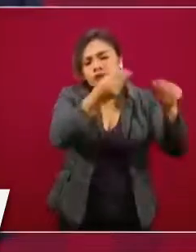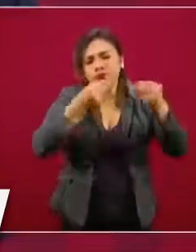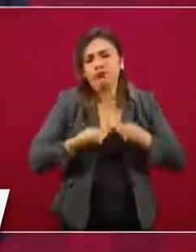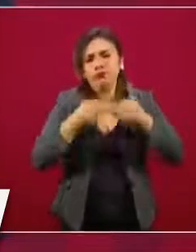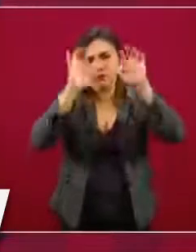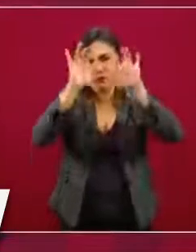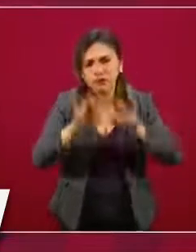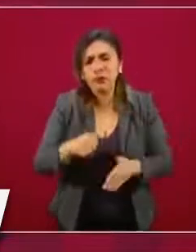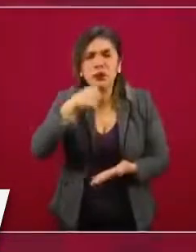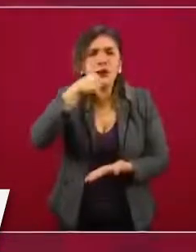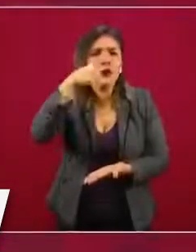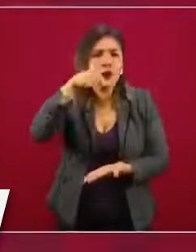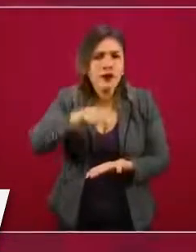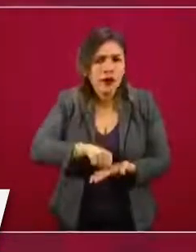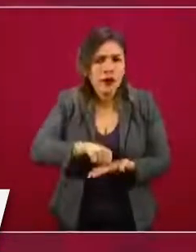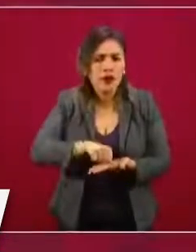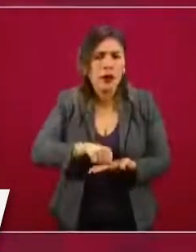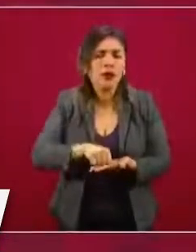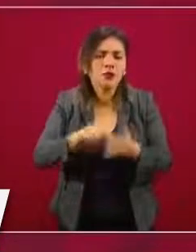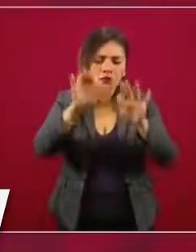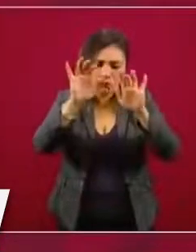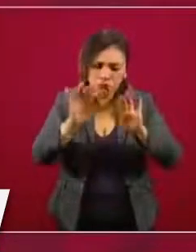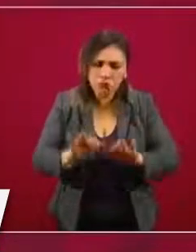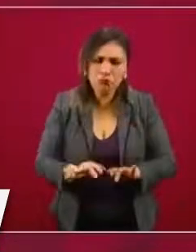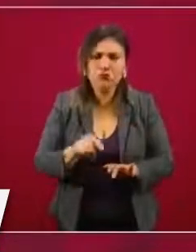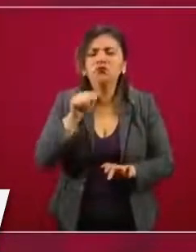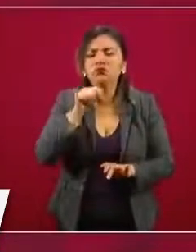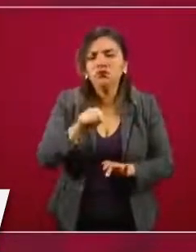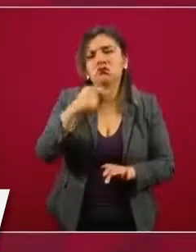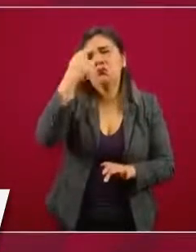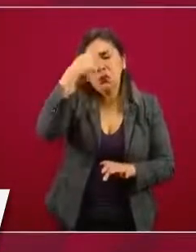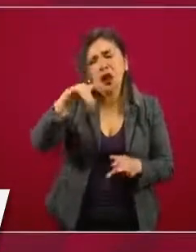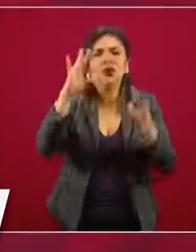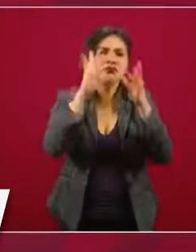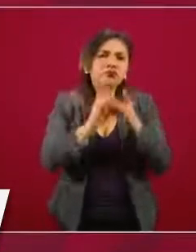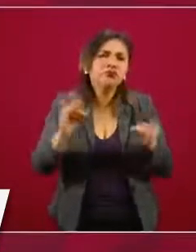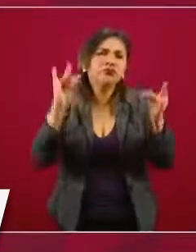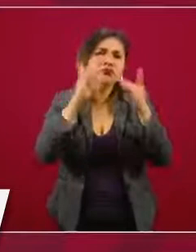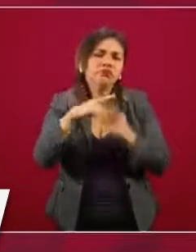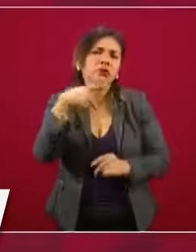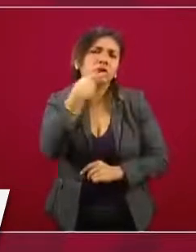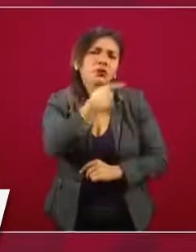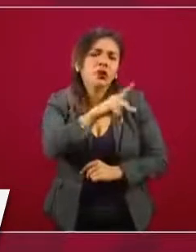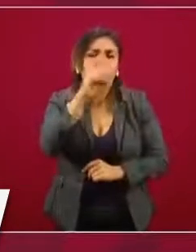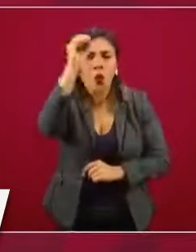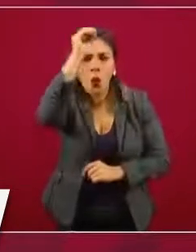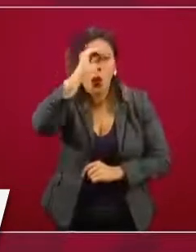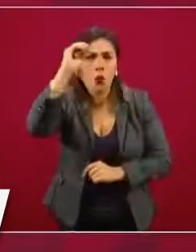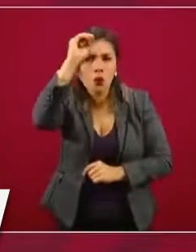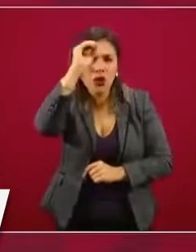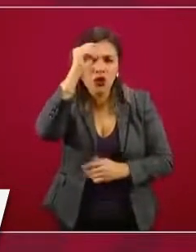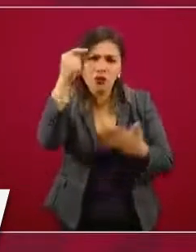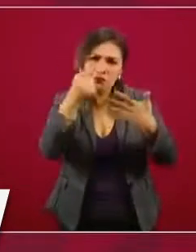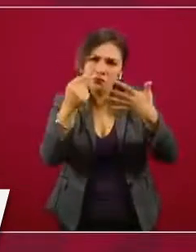carta, dando a conocer sus puntos de vista,